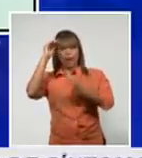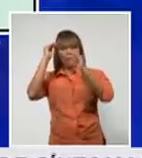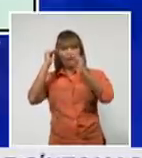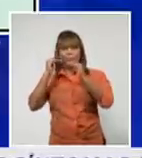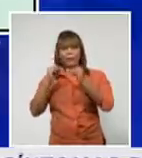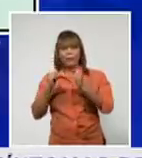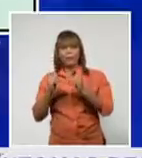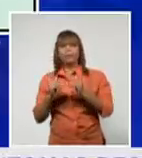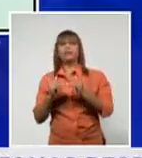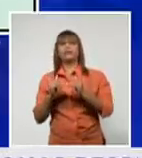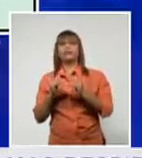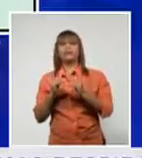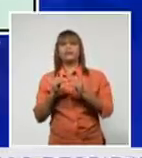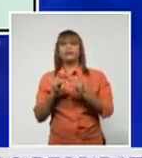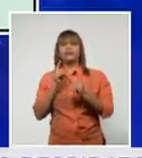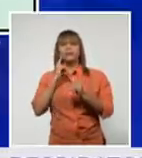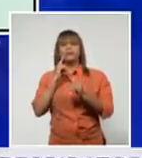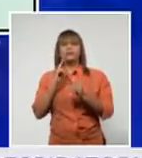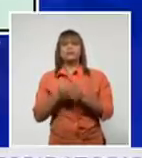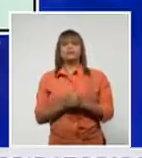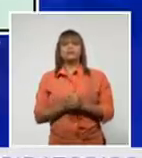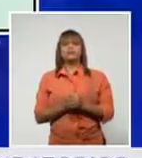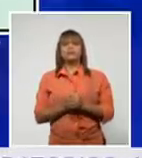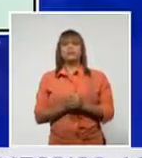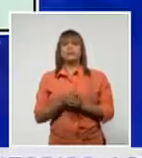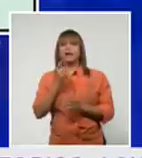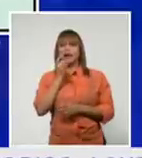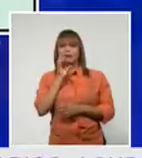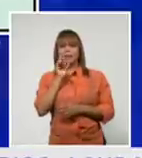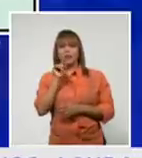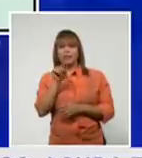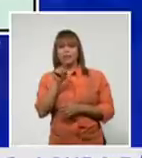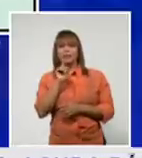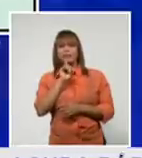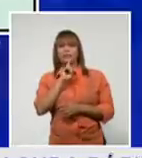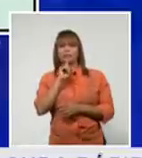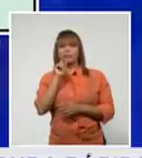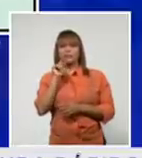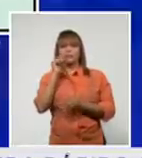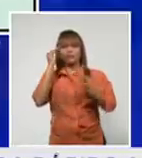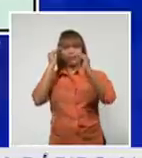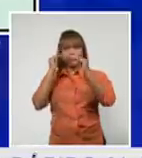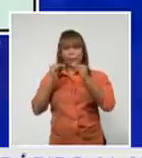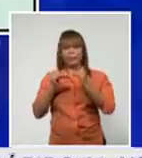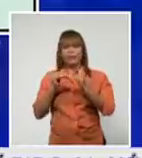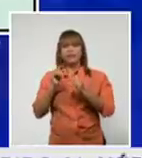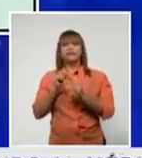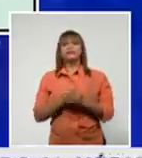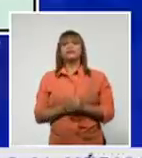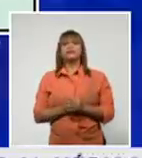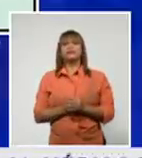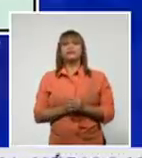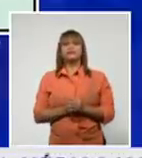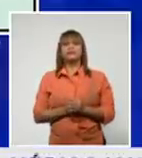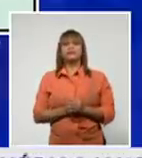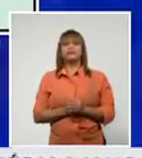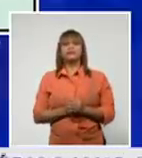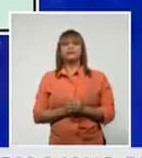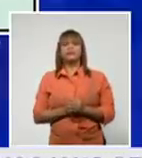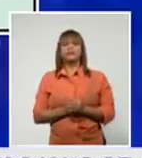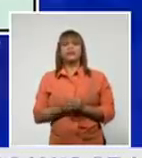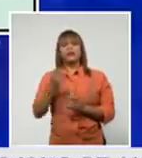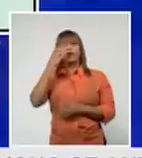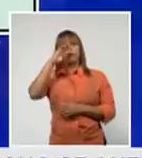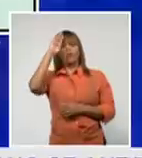sus 5.718 casos confirmados y los 122 fallecidos, pues Cuba